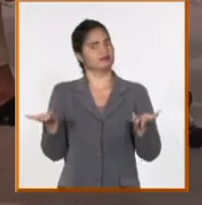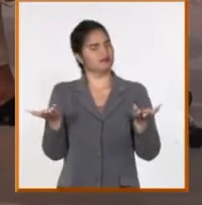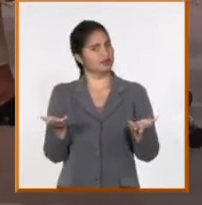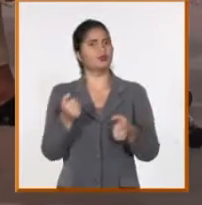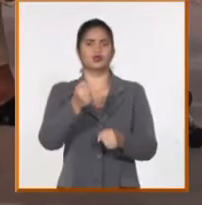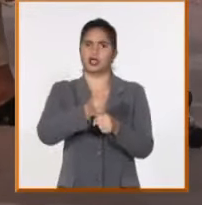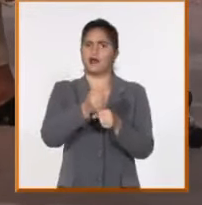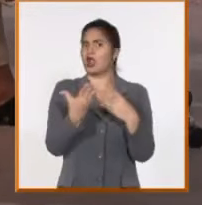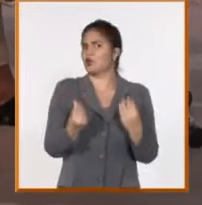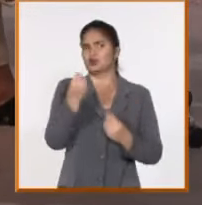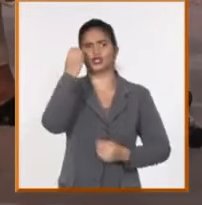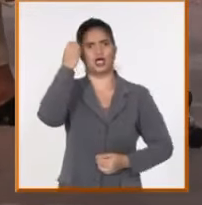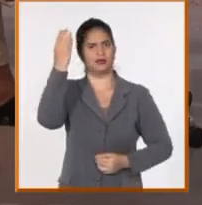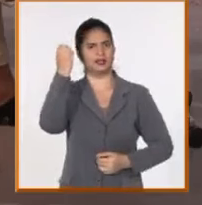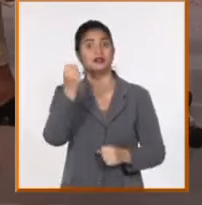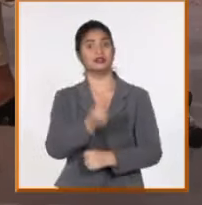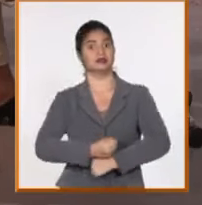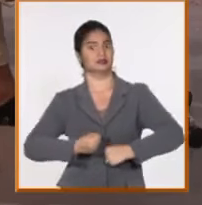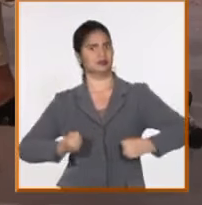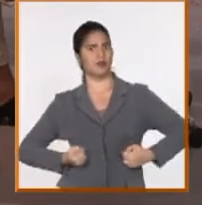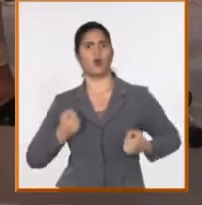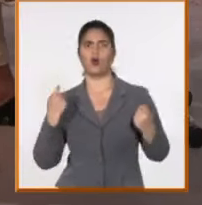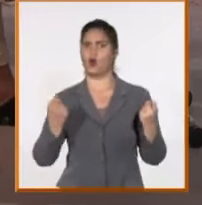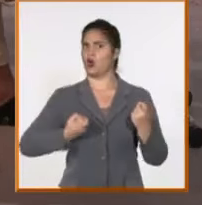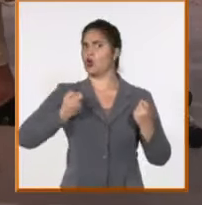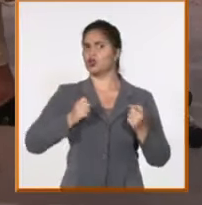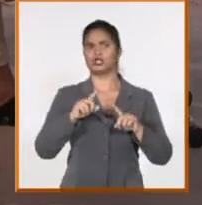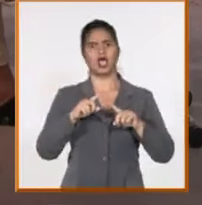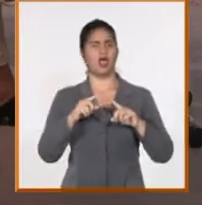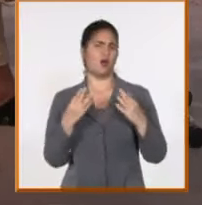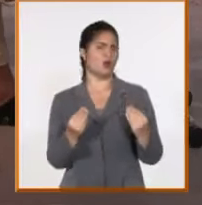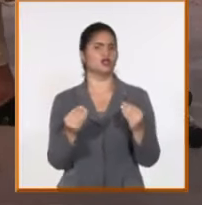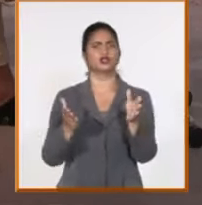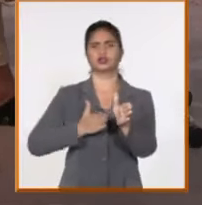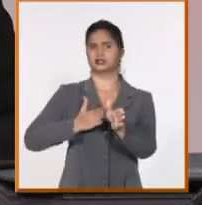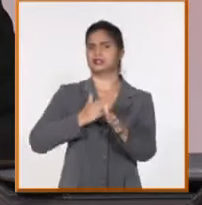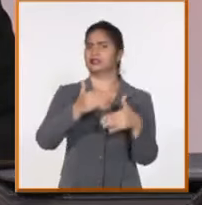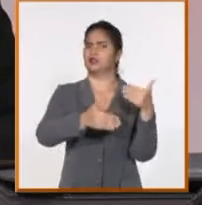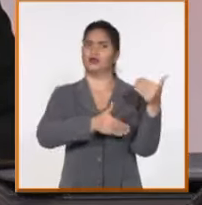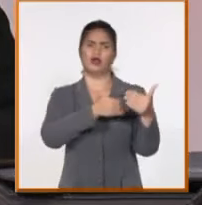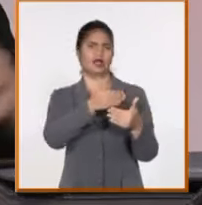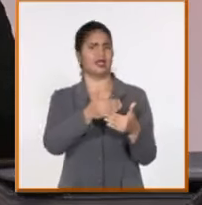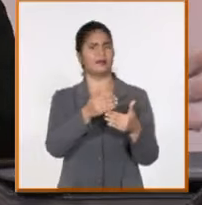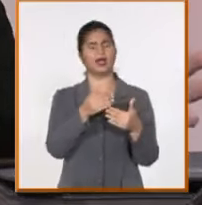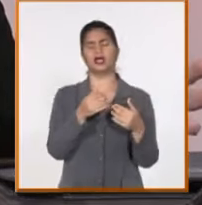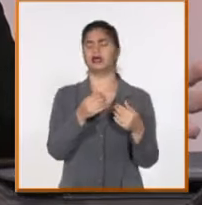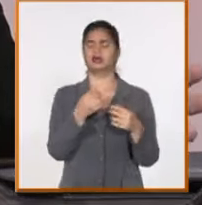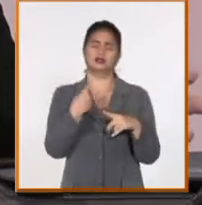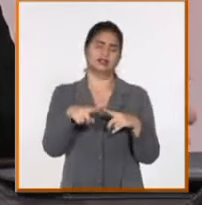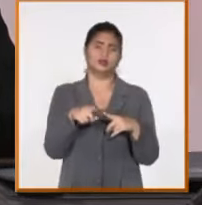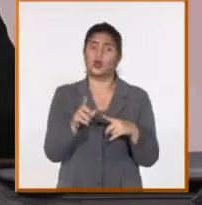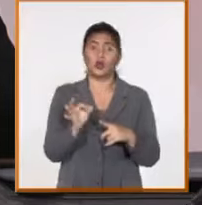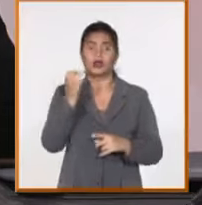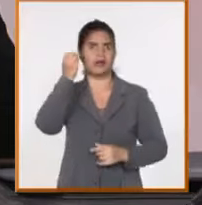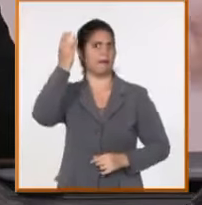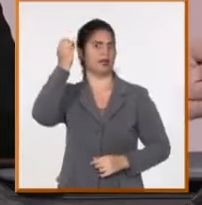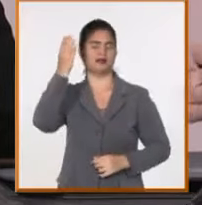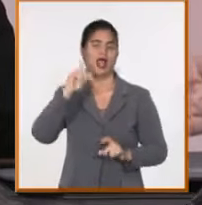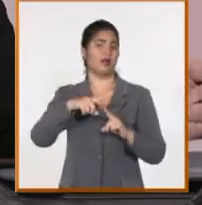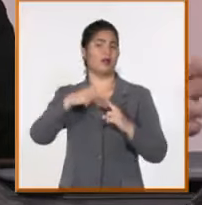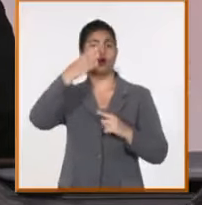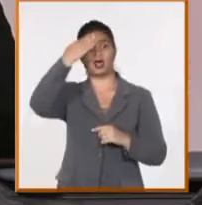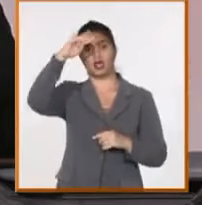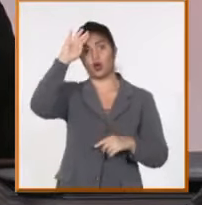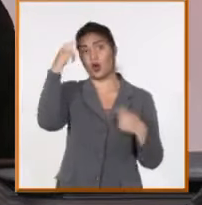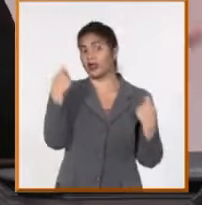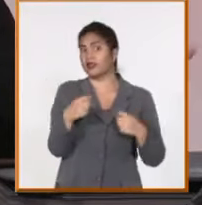carencias en medio de problemas con el financiamiento en medio de dificultades tan diversas Buscar maneras creativas de sostener